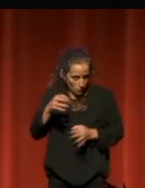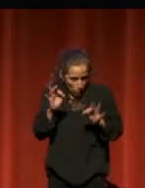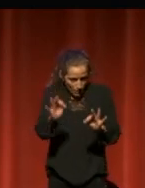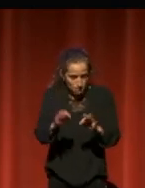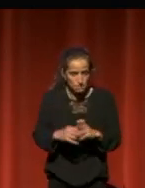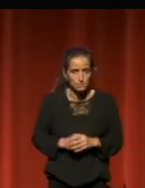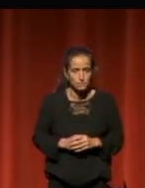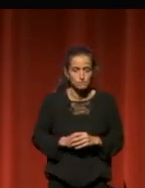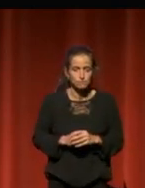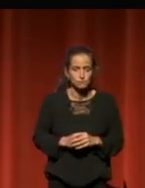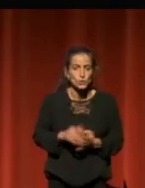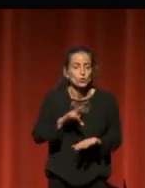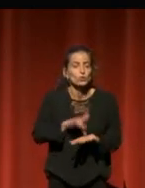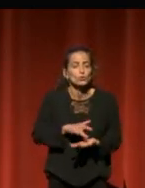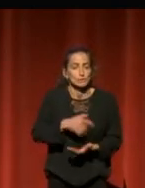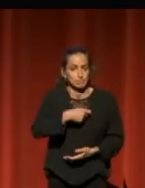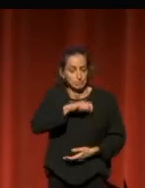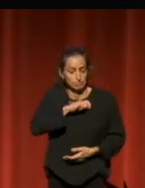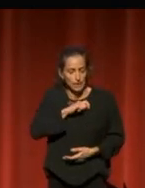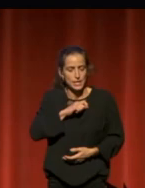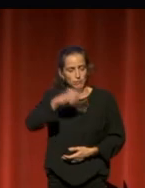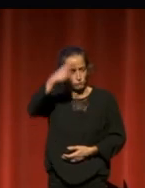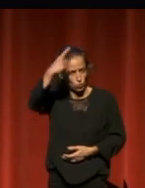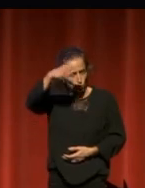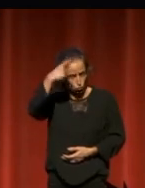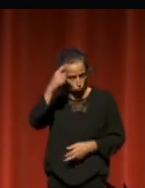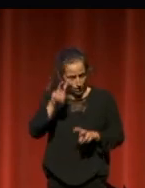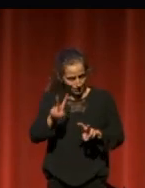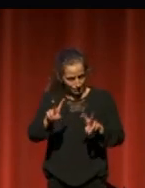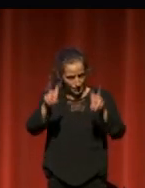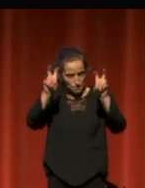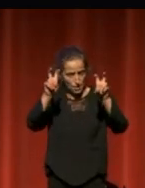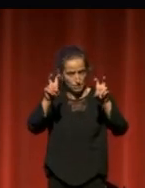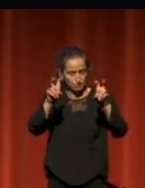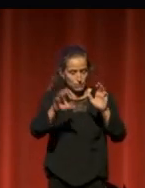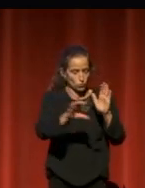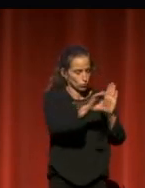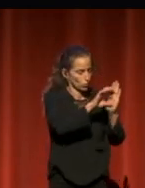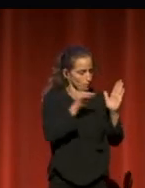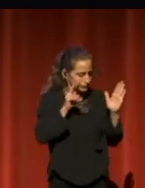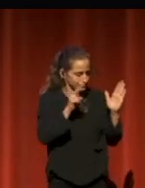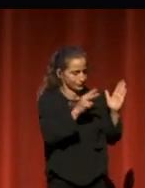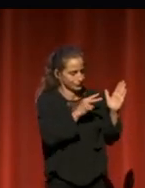Cuando en este país, en materia de cultura, desde la Constitución